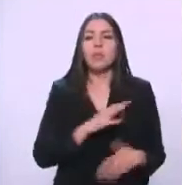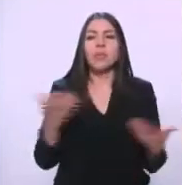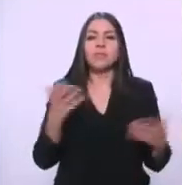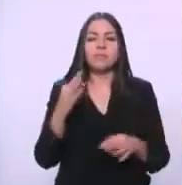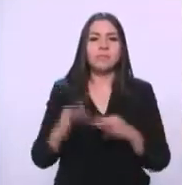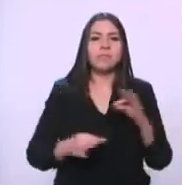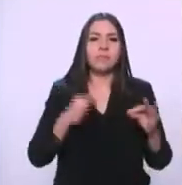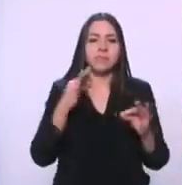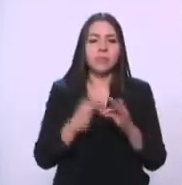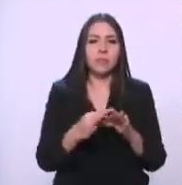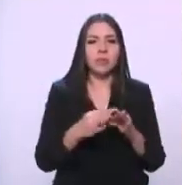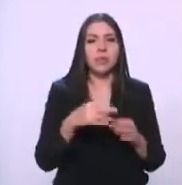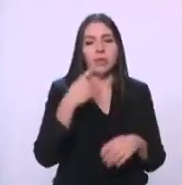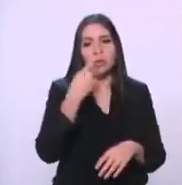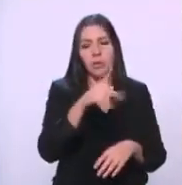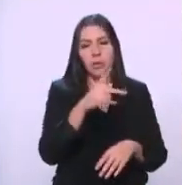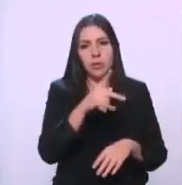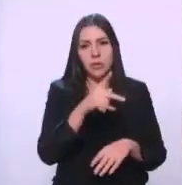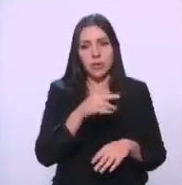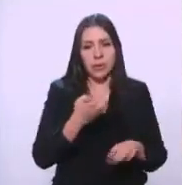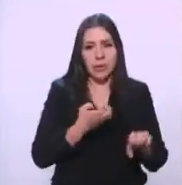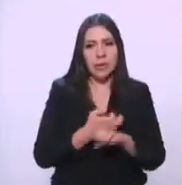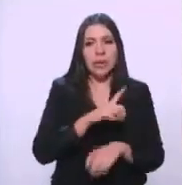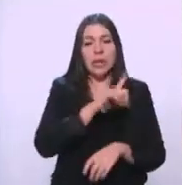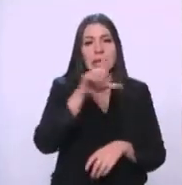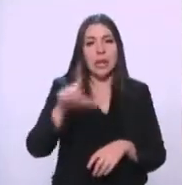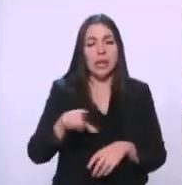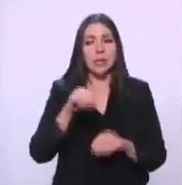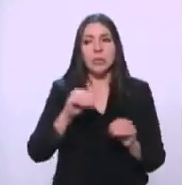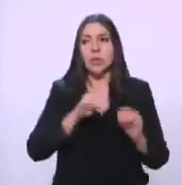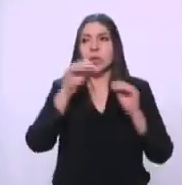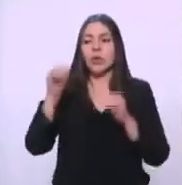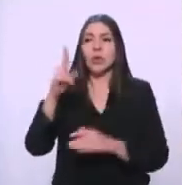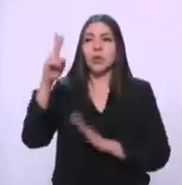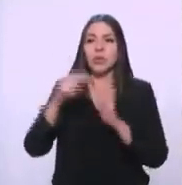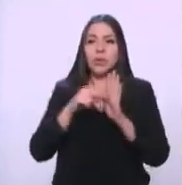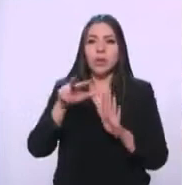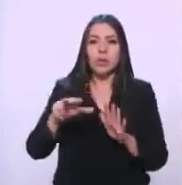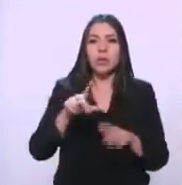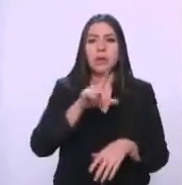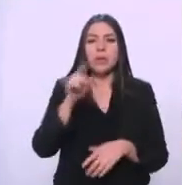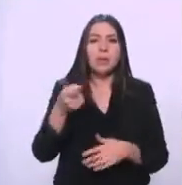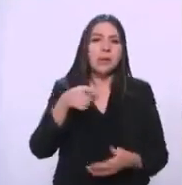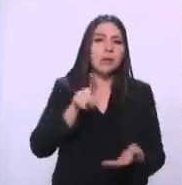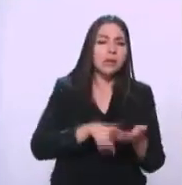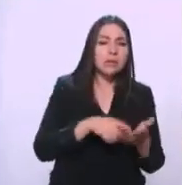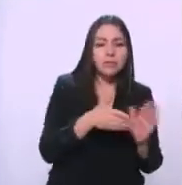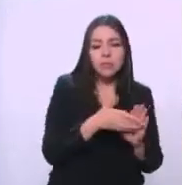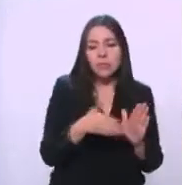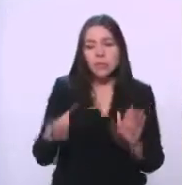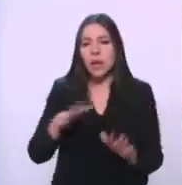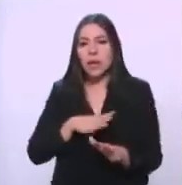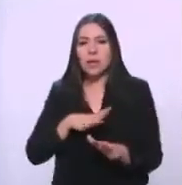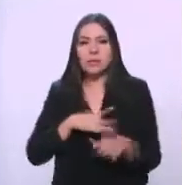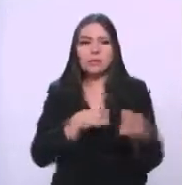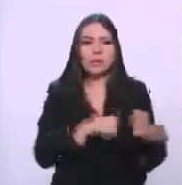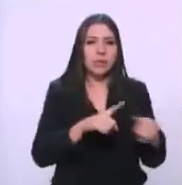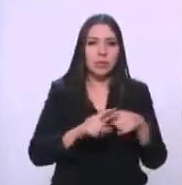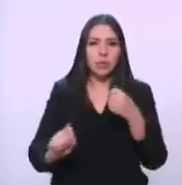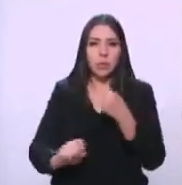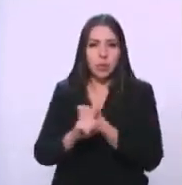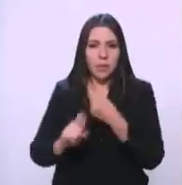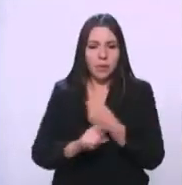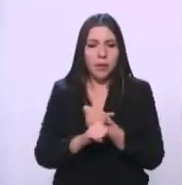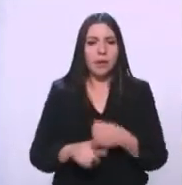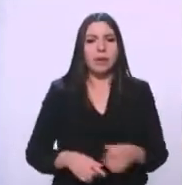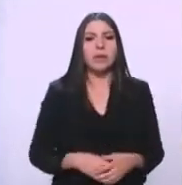local. Salen, se van a 2018. Tuvieron varios problemas en el Inter. Si mal no recuerdo, por